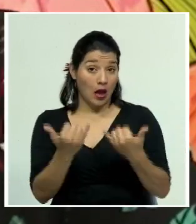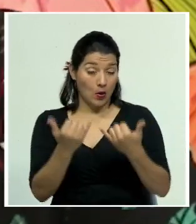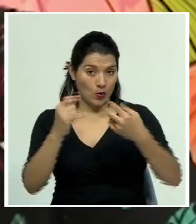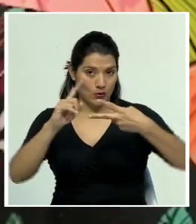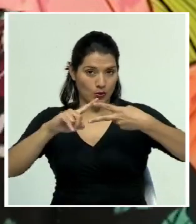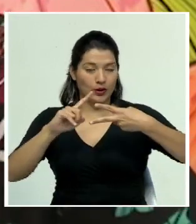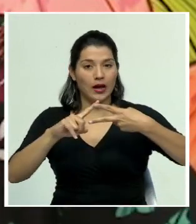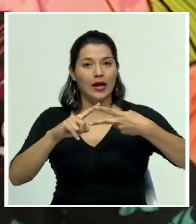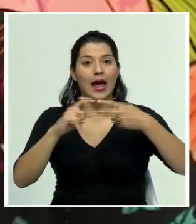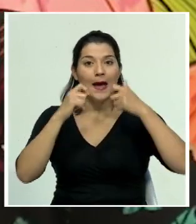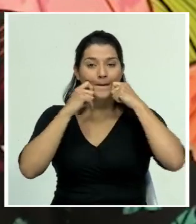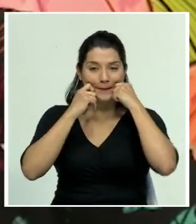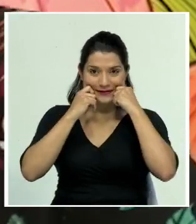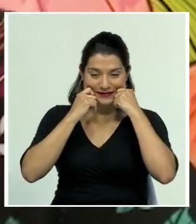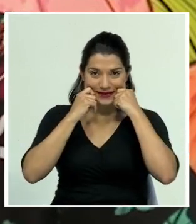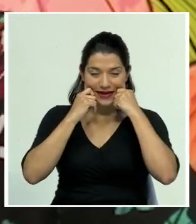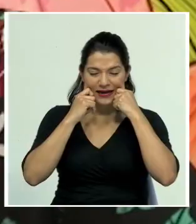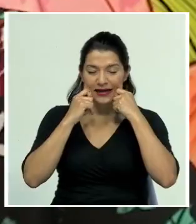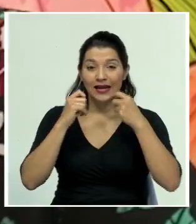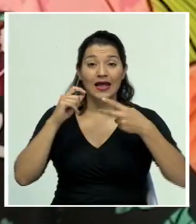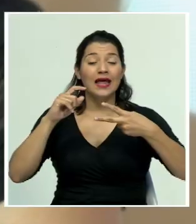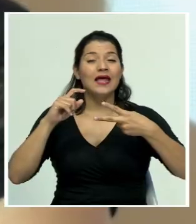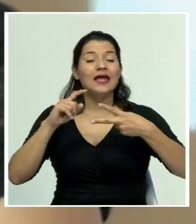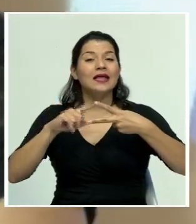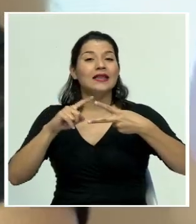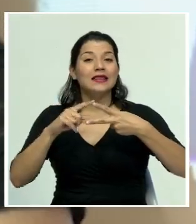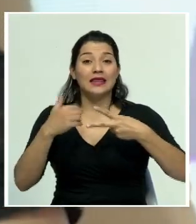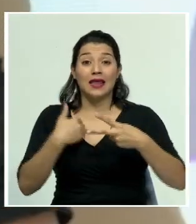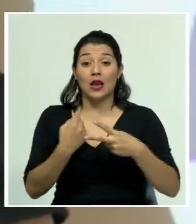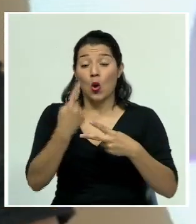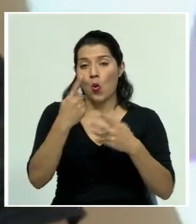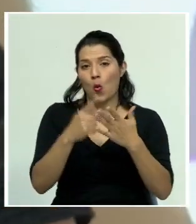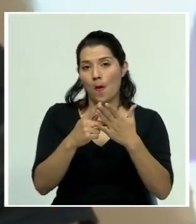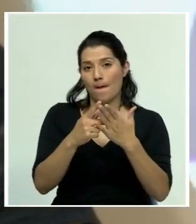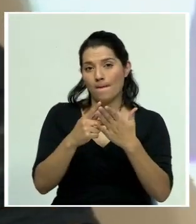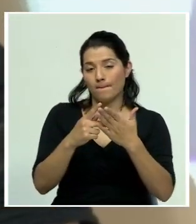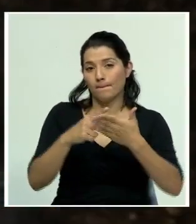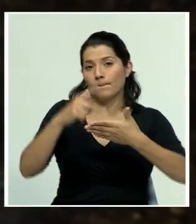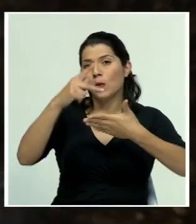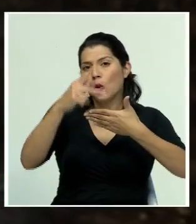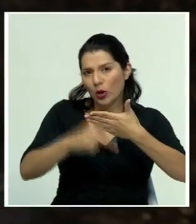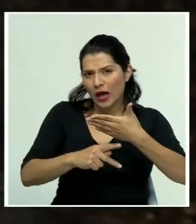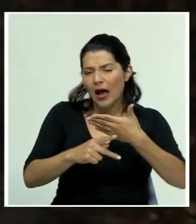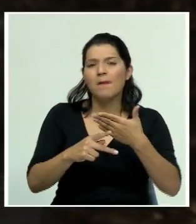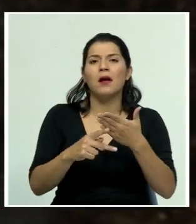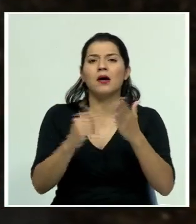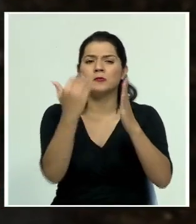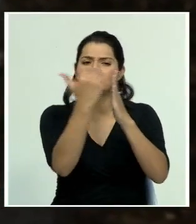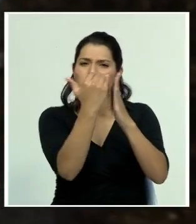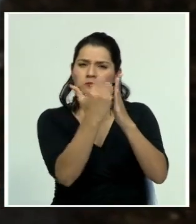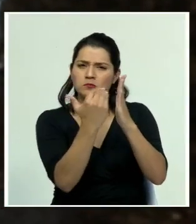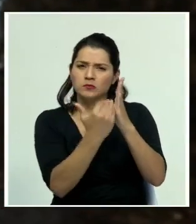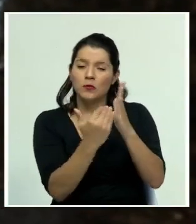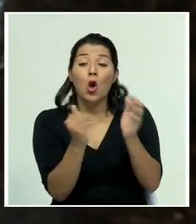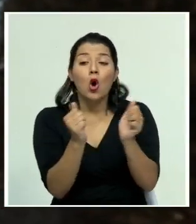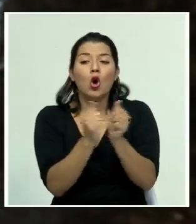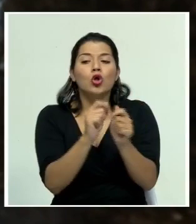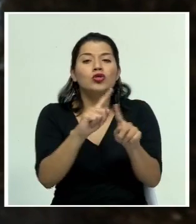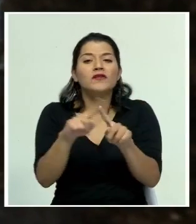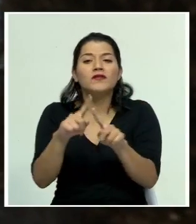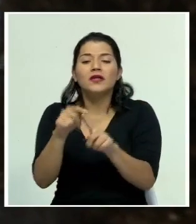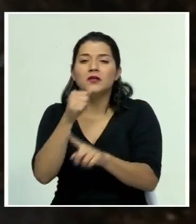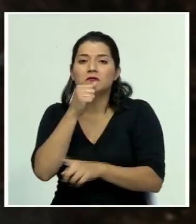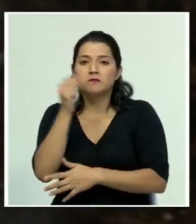es presencial, que consta de un programa de formación con distintos talleristas internacionales y que tiene como